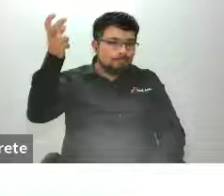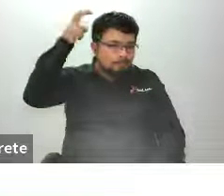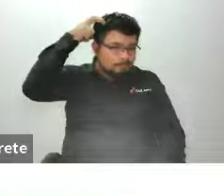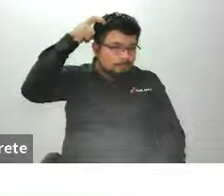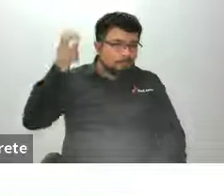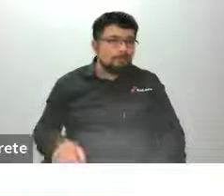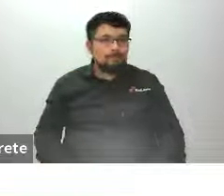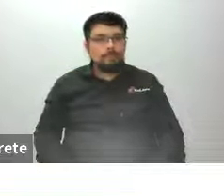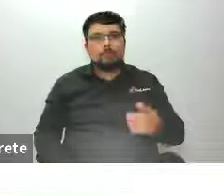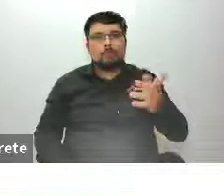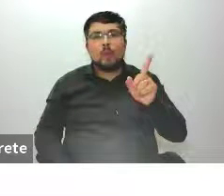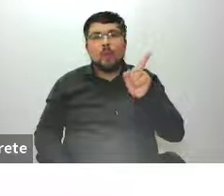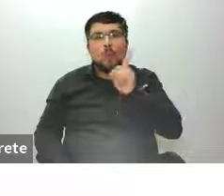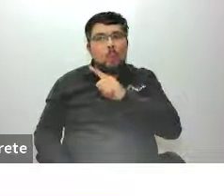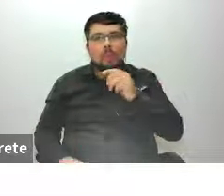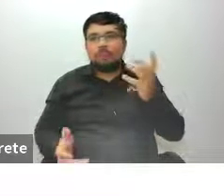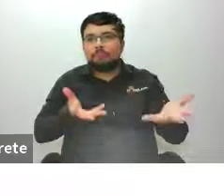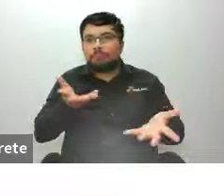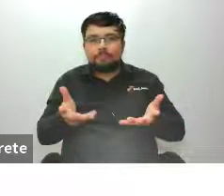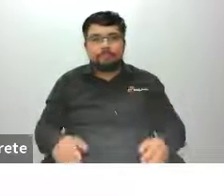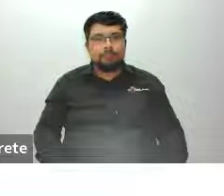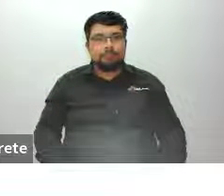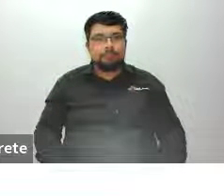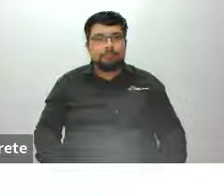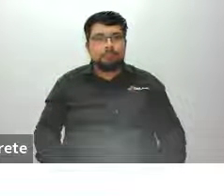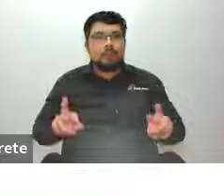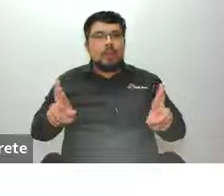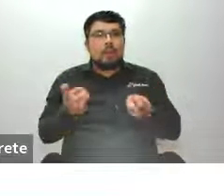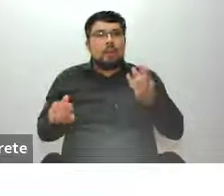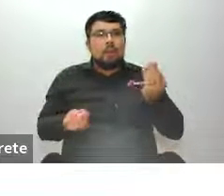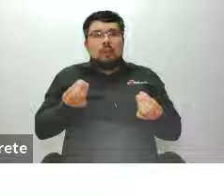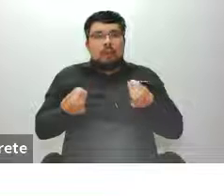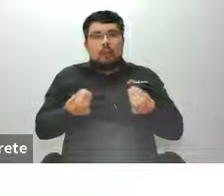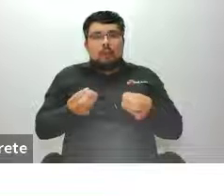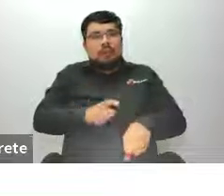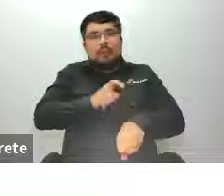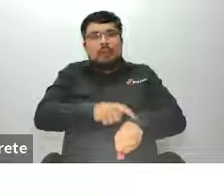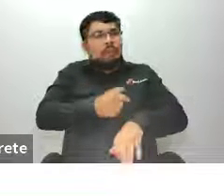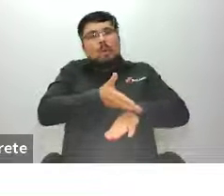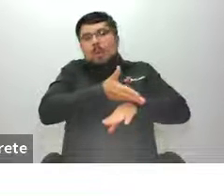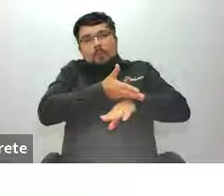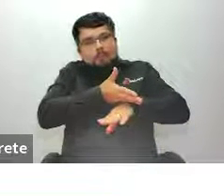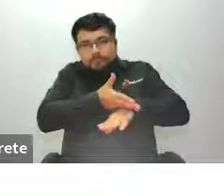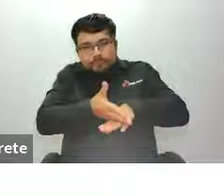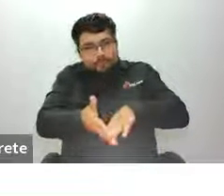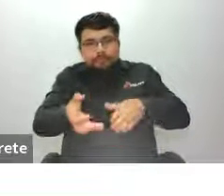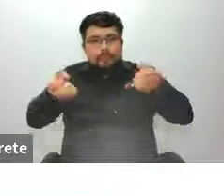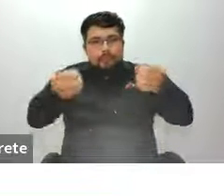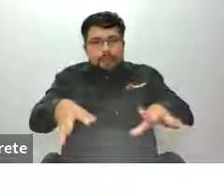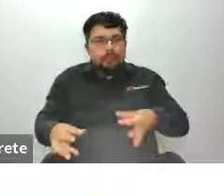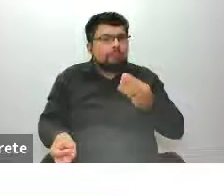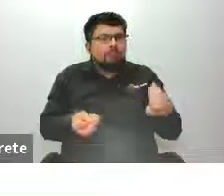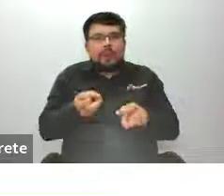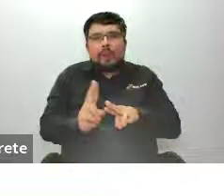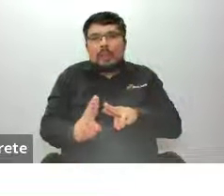Y por último, ¿qué hacer con recuperar el tiempo perdido? ¿Cierto? Que planteaban aquí, que es algo que también